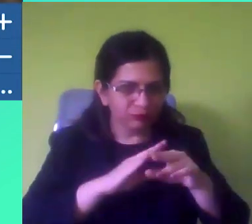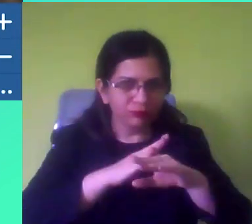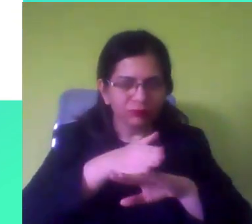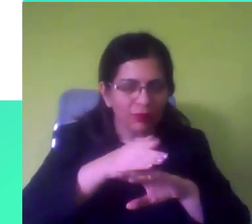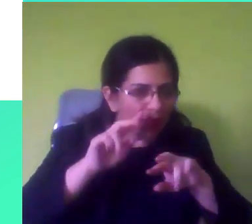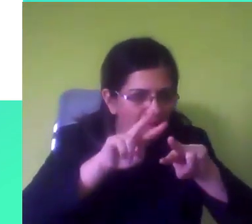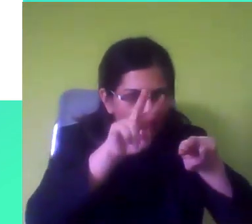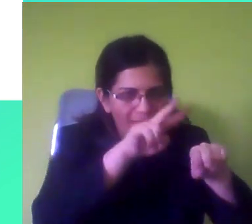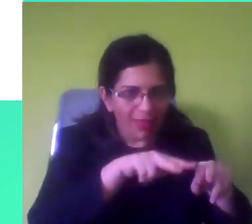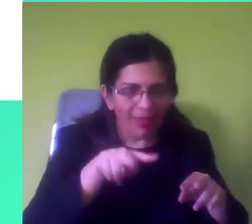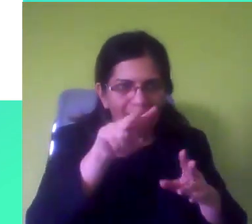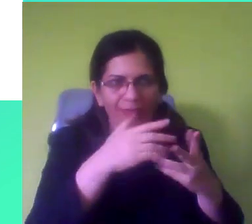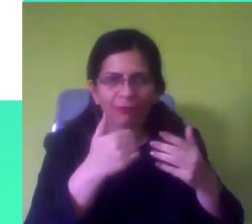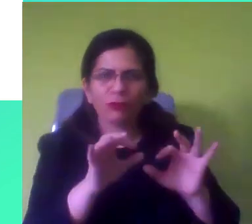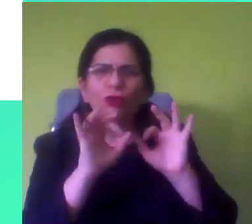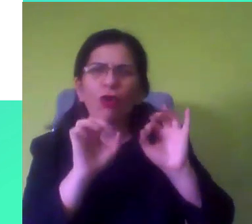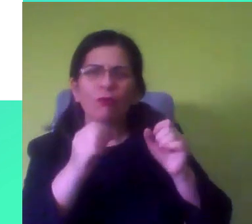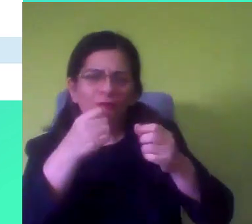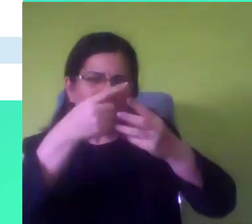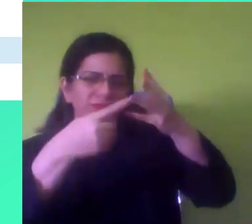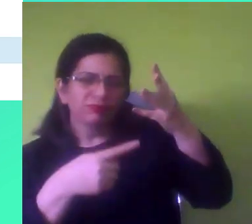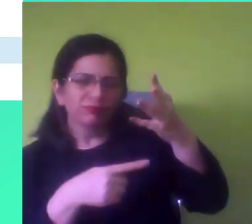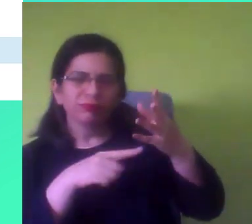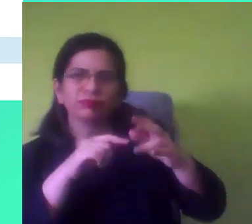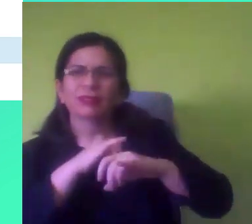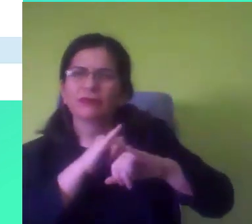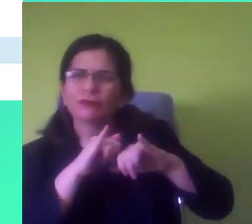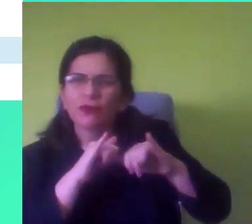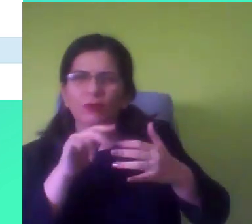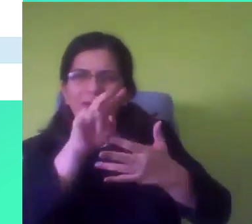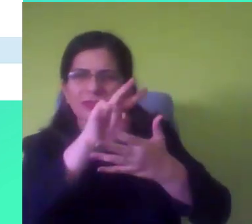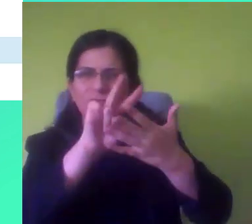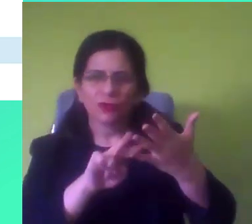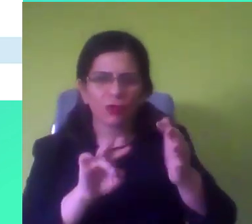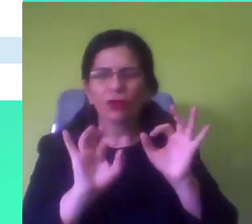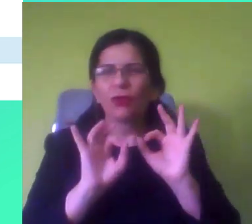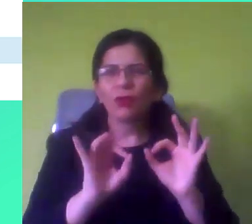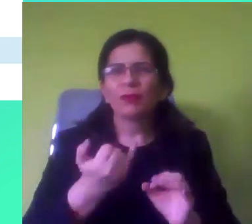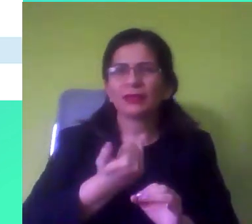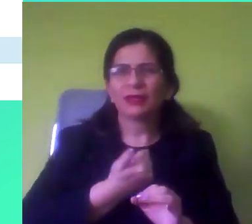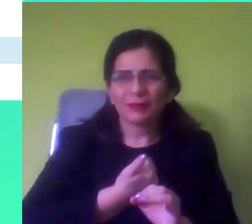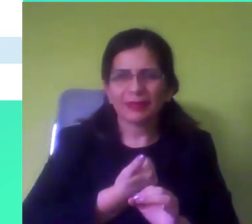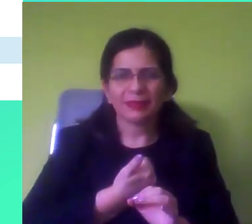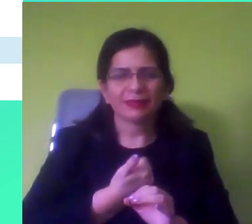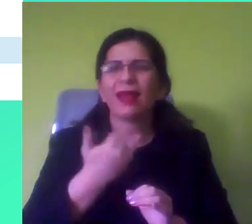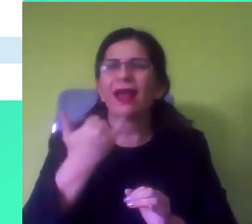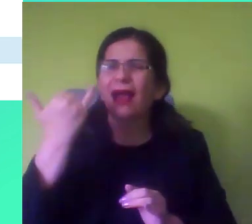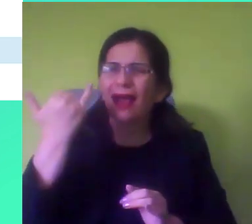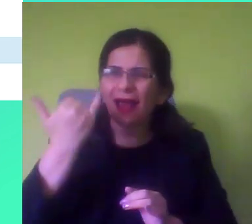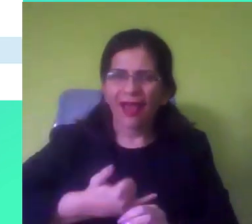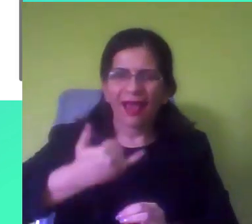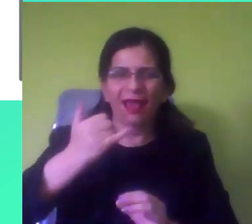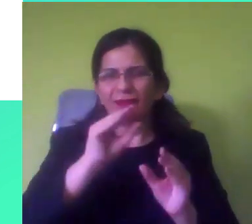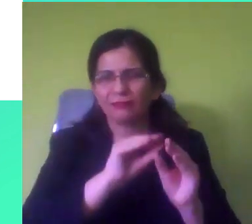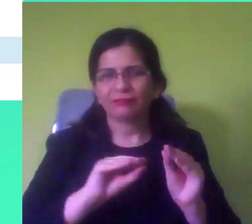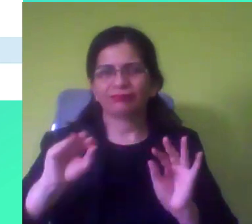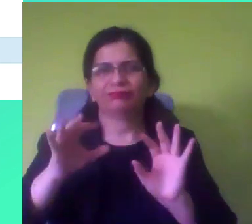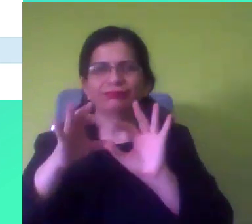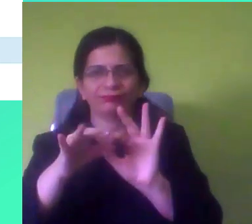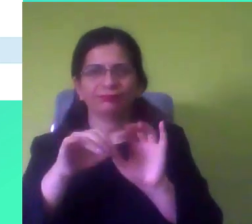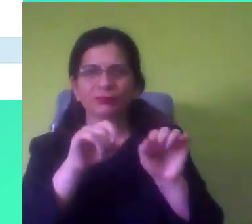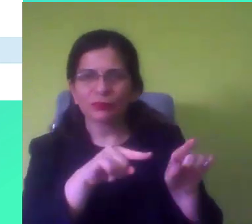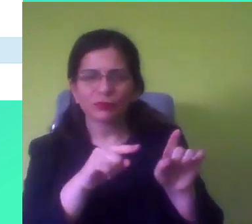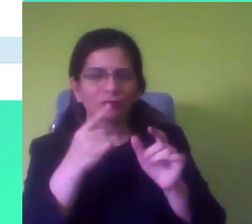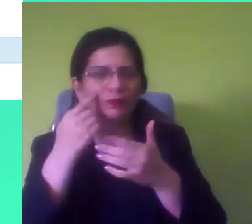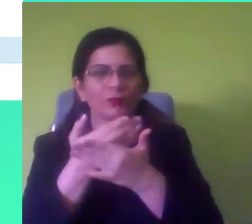ventana con toda la información que está en la base de datos asociada a ese